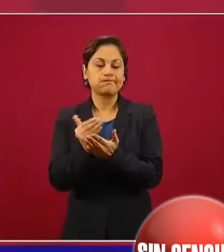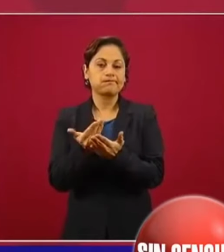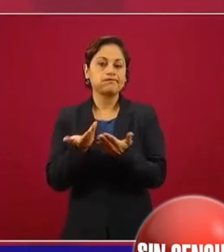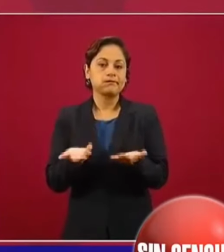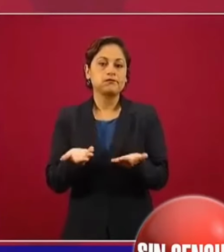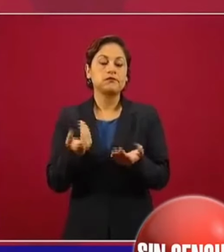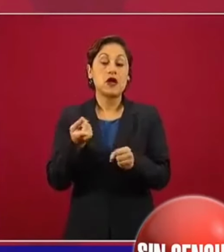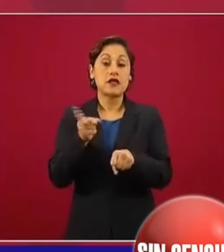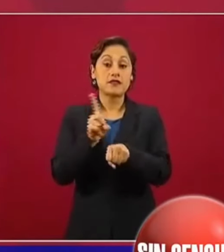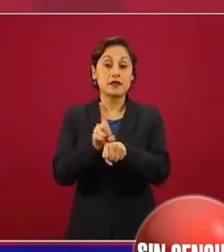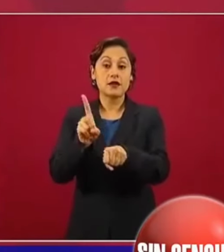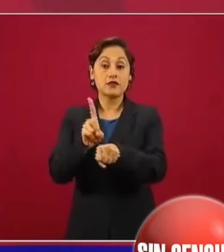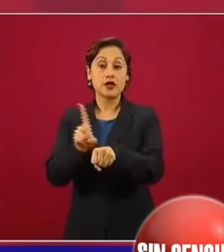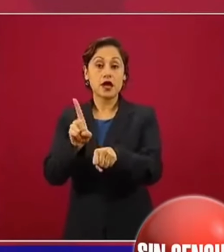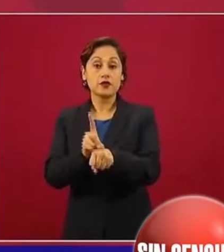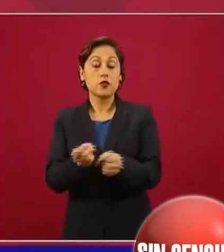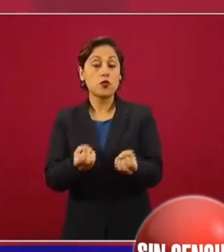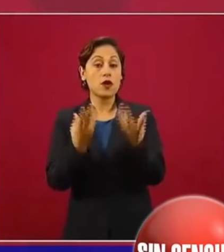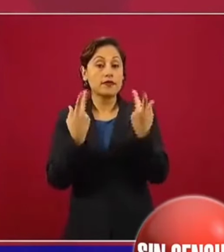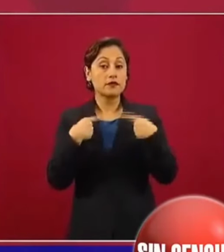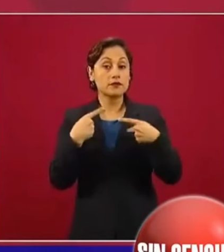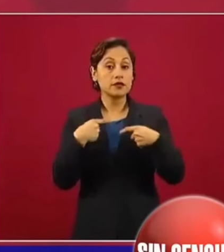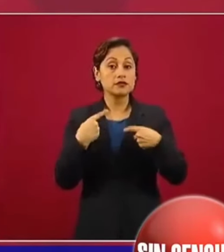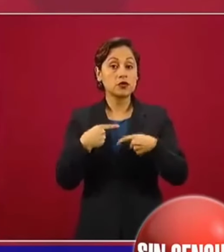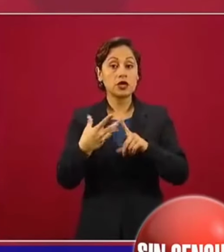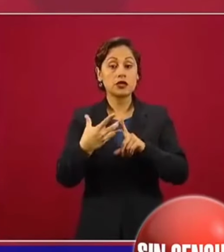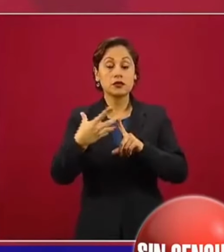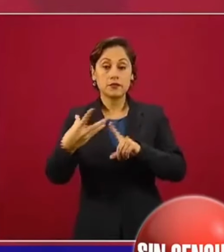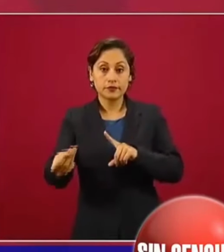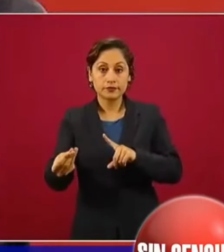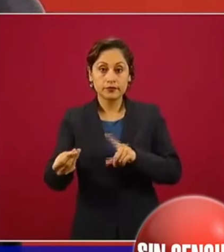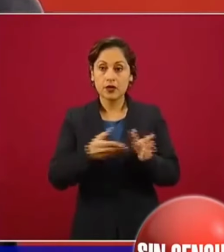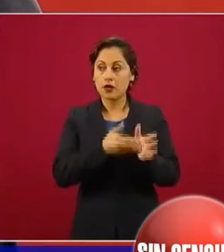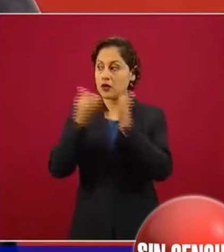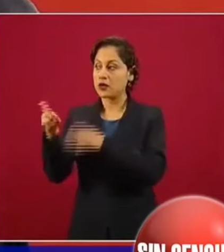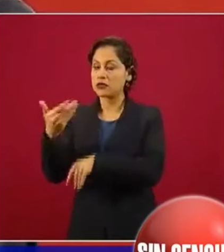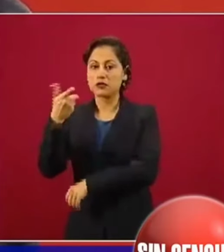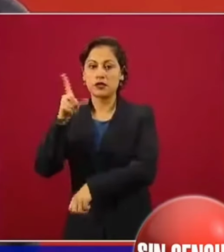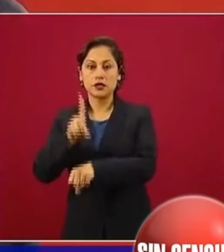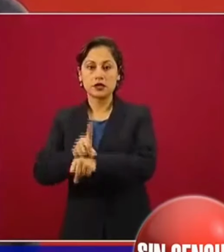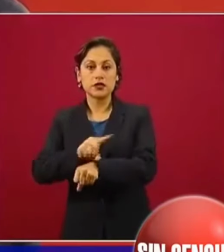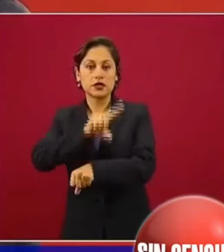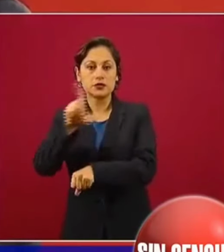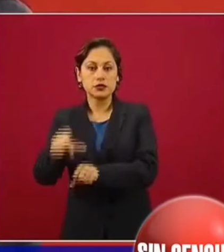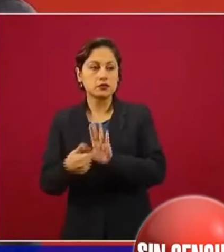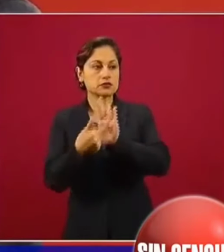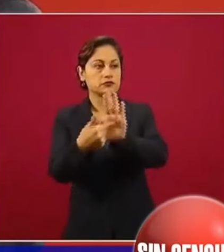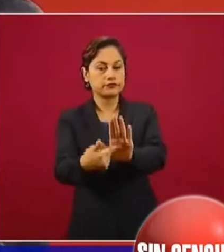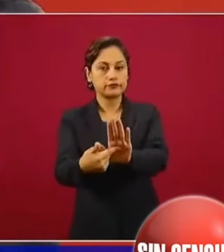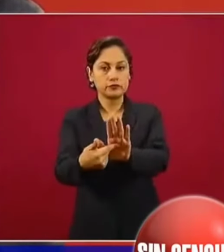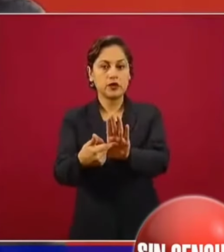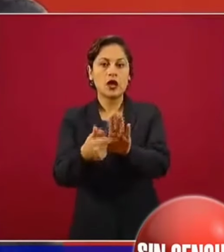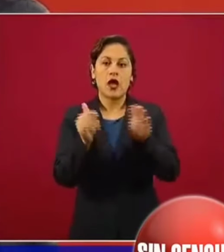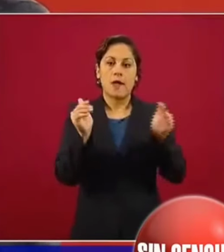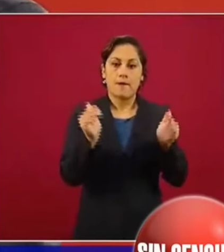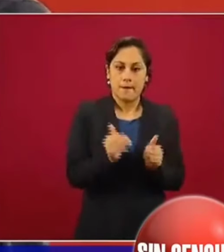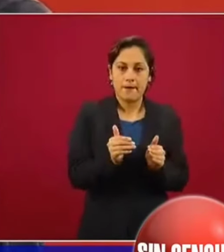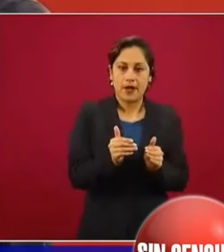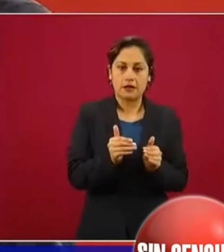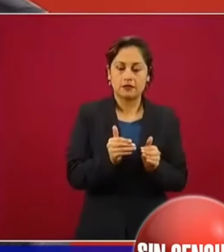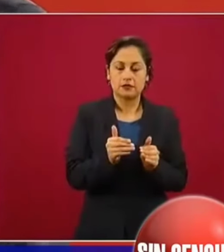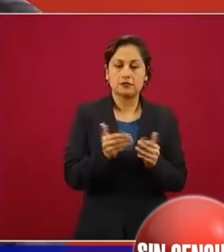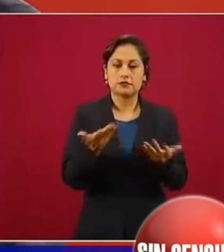tanto el número de casos que 7 días después se presentan es sustancialmente menor. Nuevamente, para la